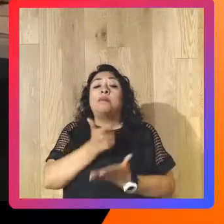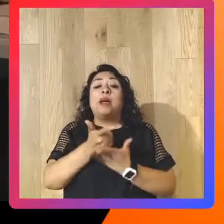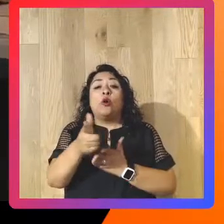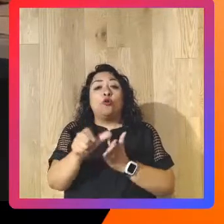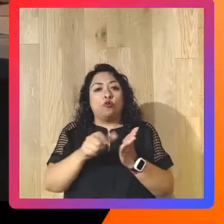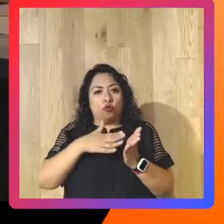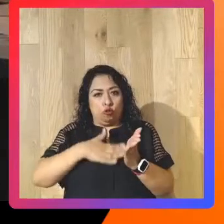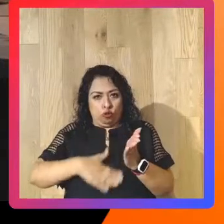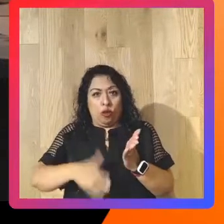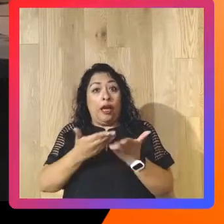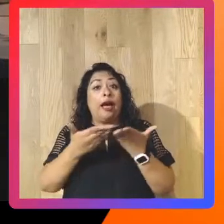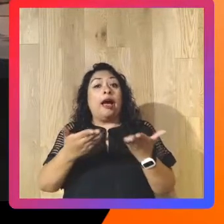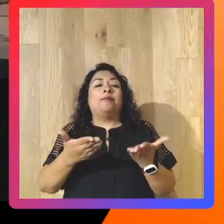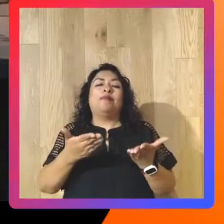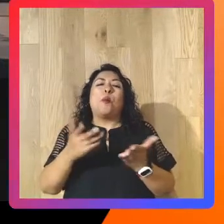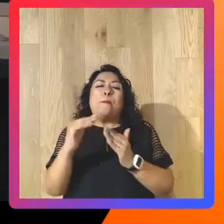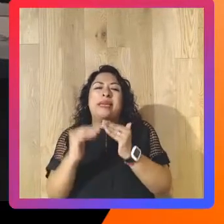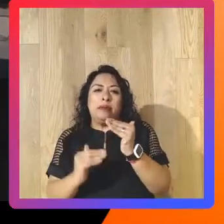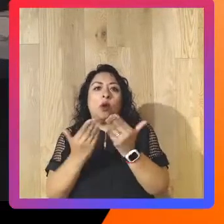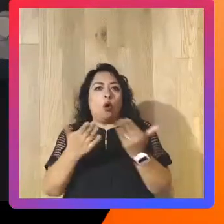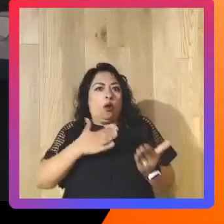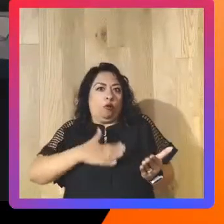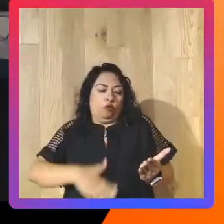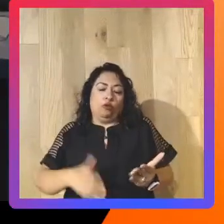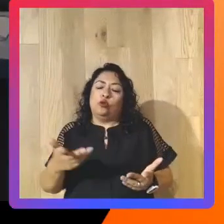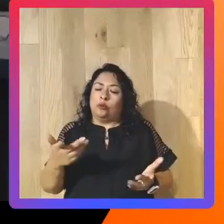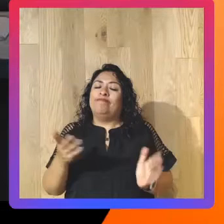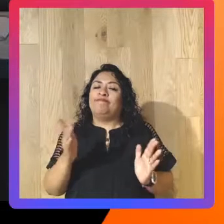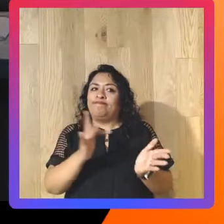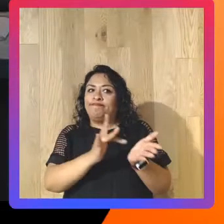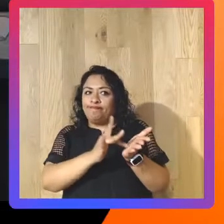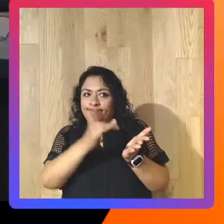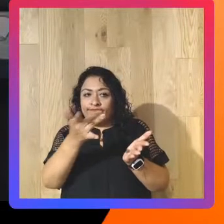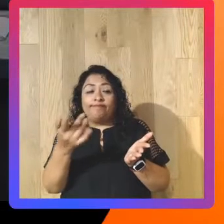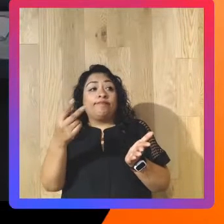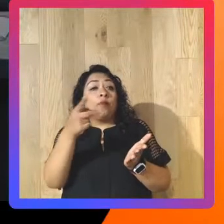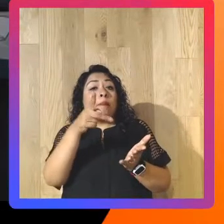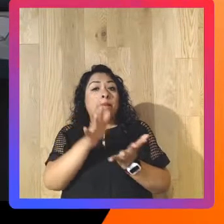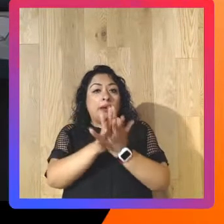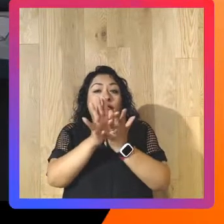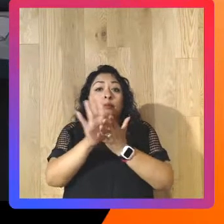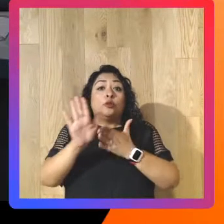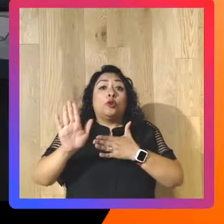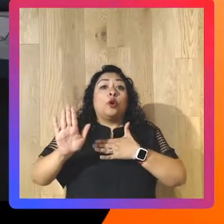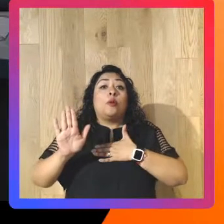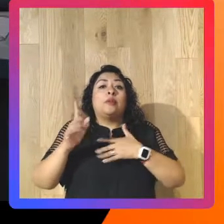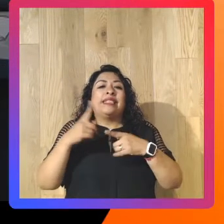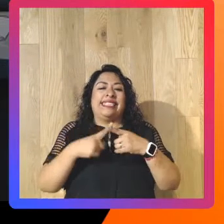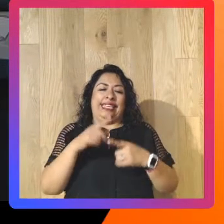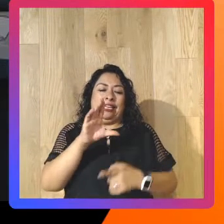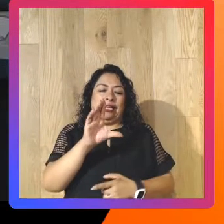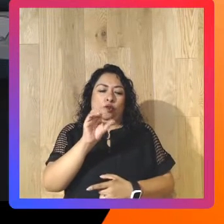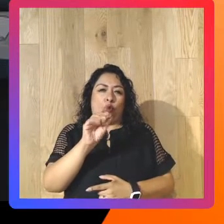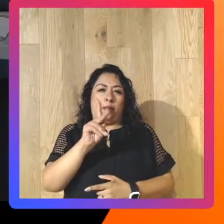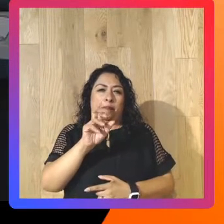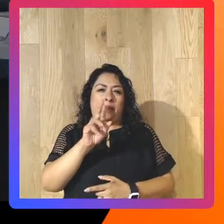que ahora sea para el salario digno. Creo que agradecemos la presencia y el compromiso de Coparmex, y